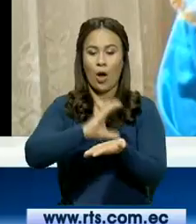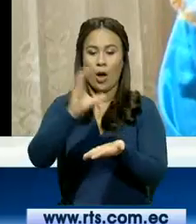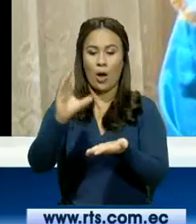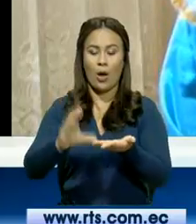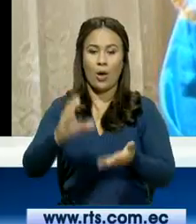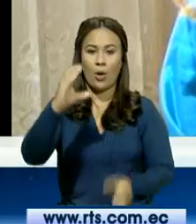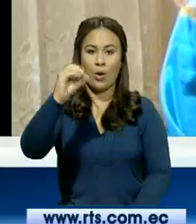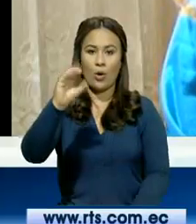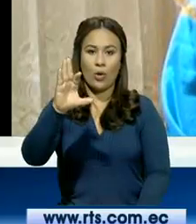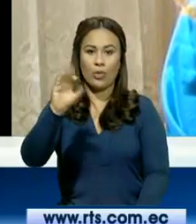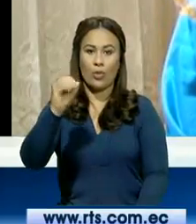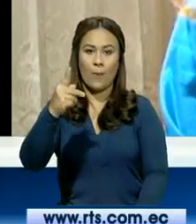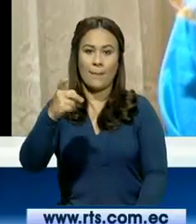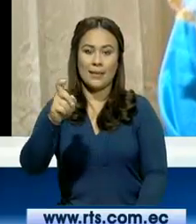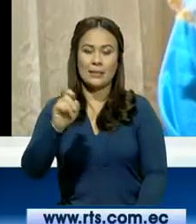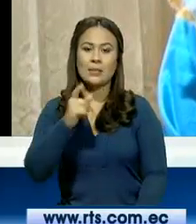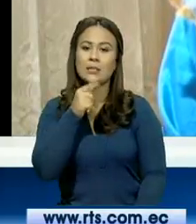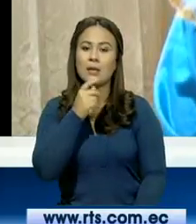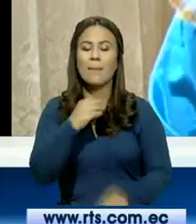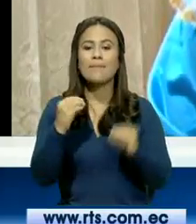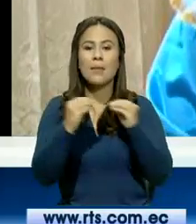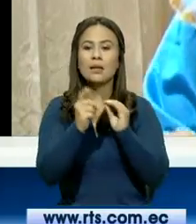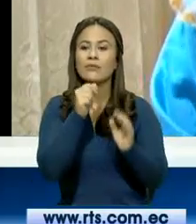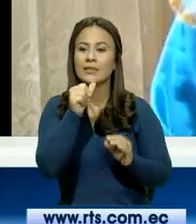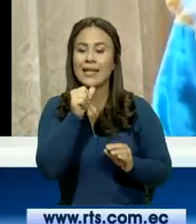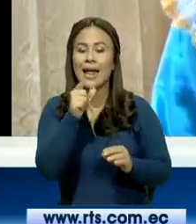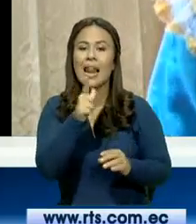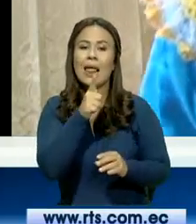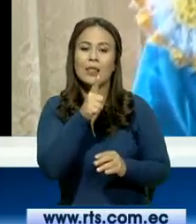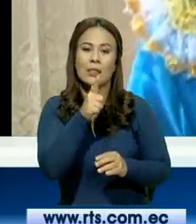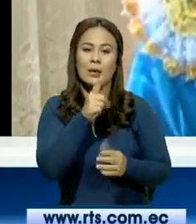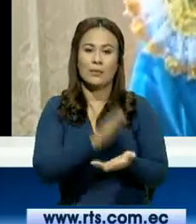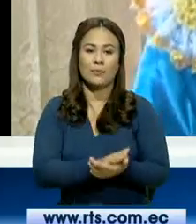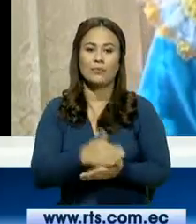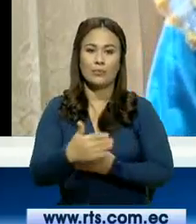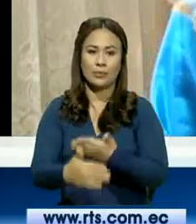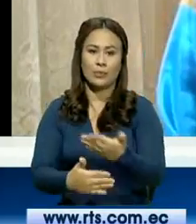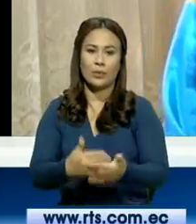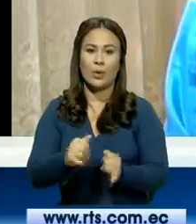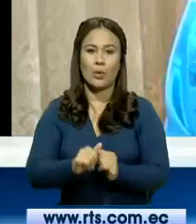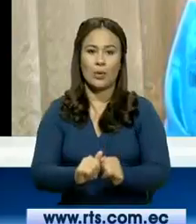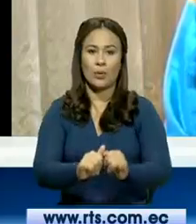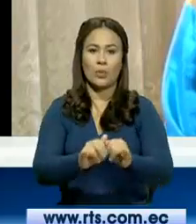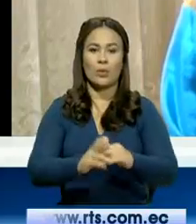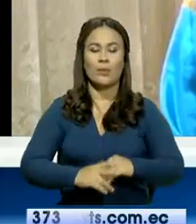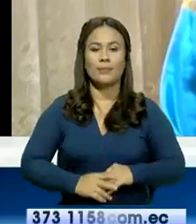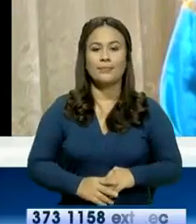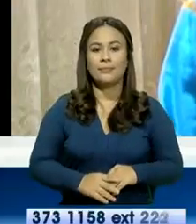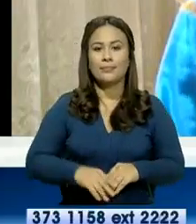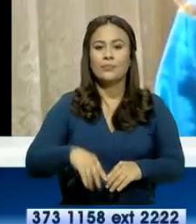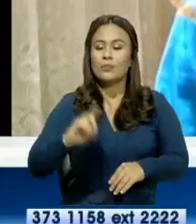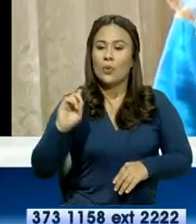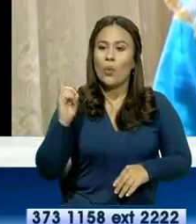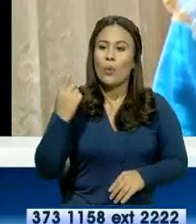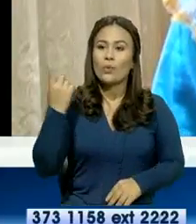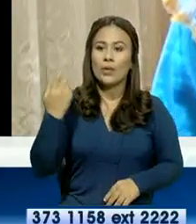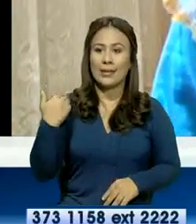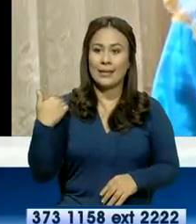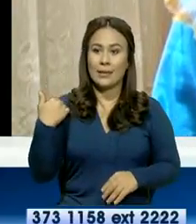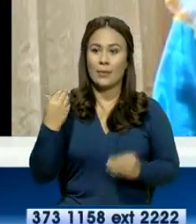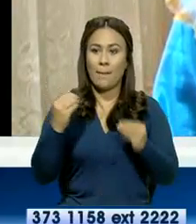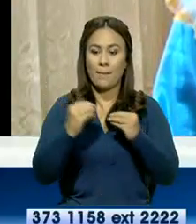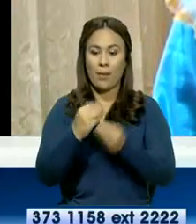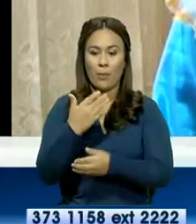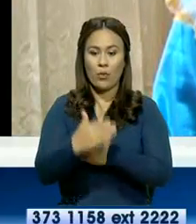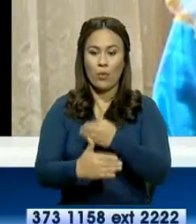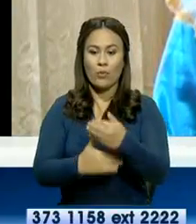nos ha faltado a los latacungueños, saber que el Cotopaxi va a estar siempre allí y que lo único que tenemos nosotros es que aprender a vivir